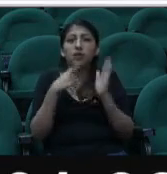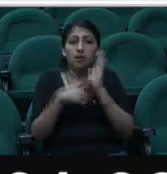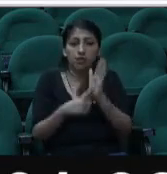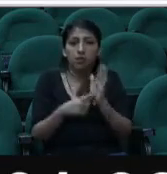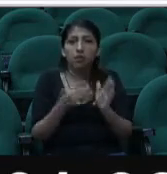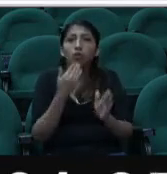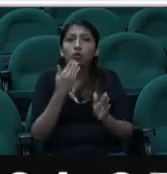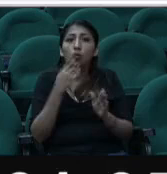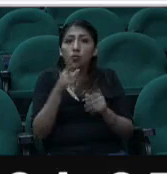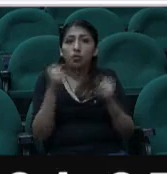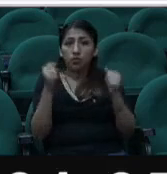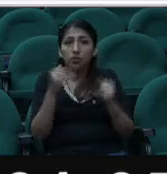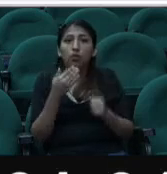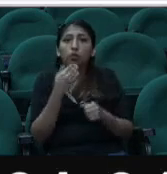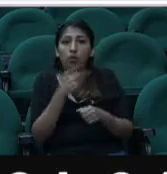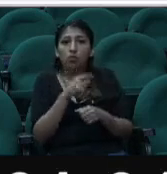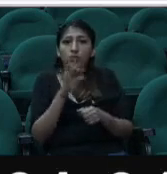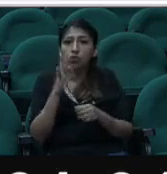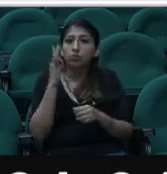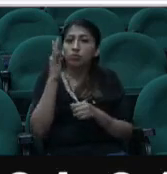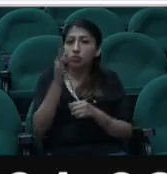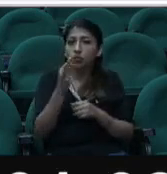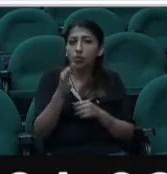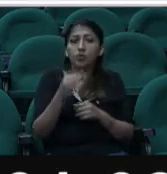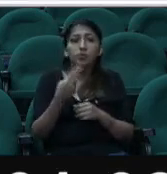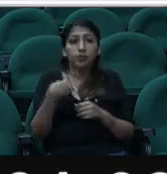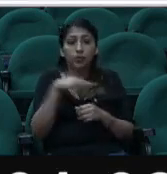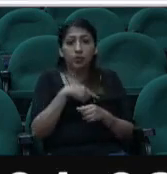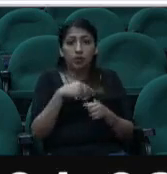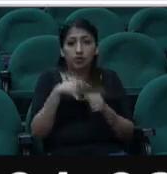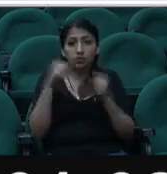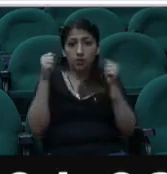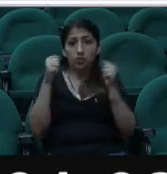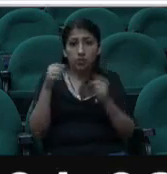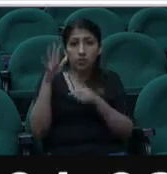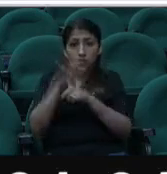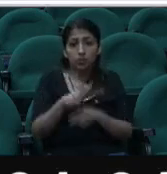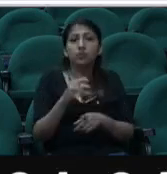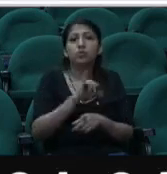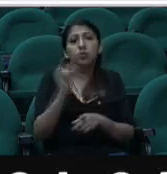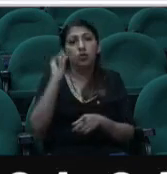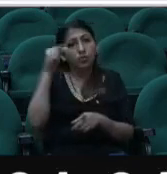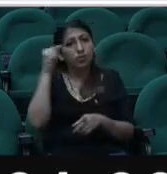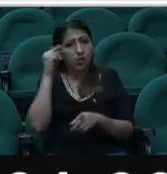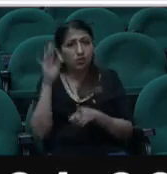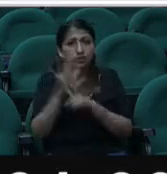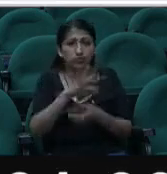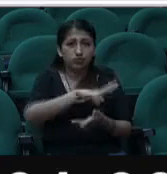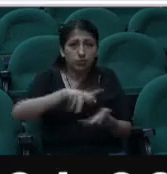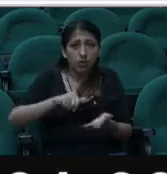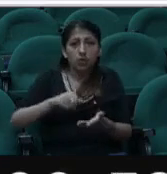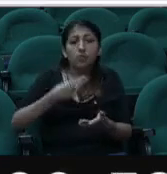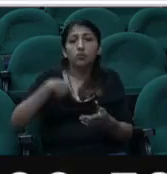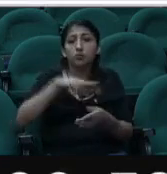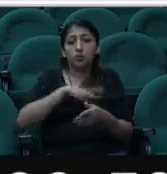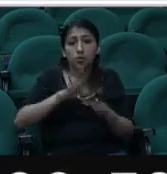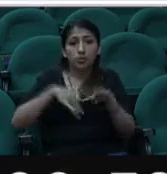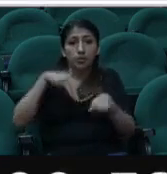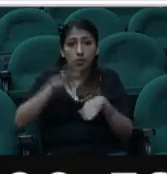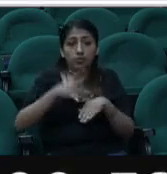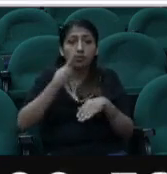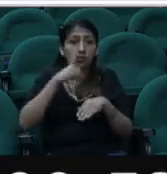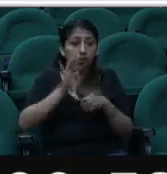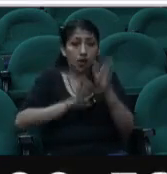dime cómo es tu campaña y te diré cómo será tu gestión si tenemos campañas corruptas vamos a tener gobiernos corruptos de esta manera los pasos que nosotros daremos